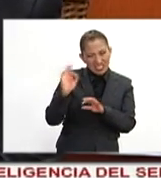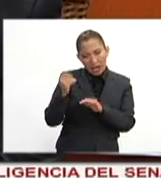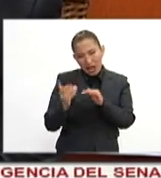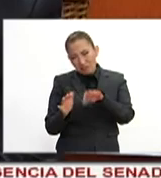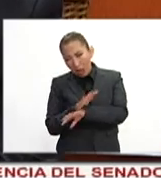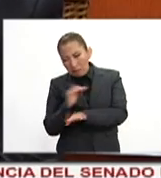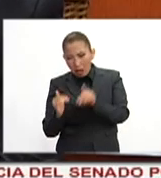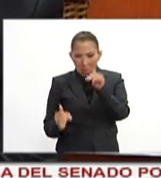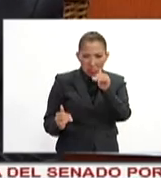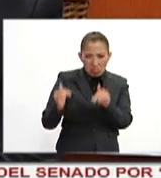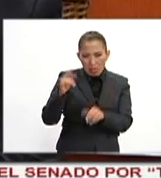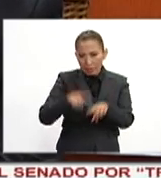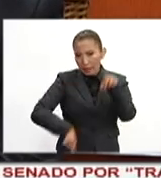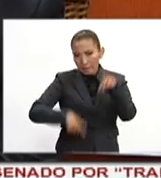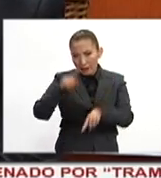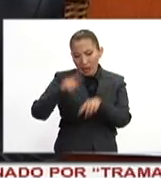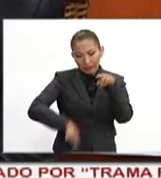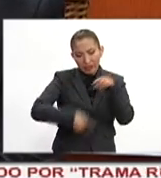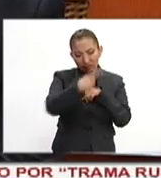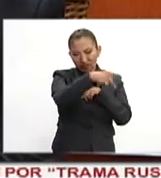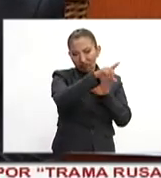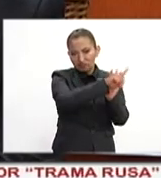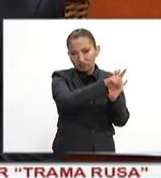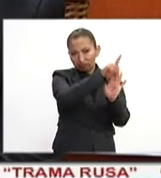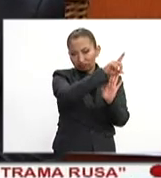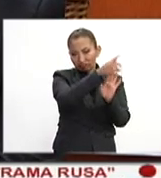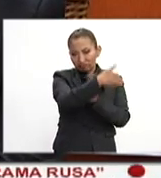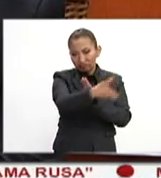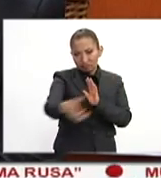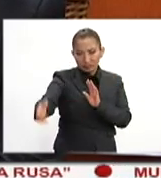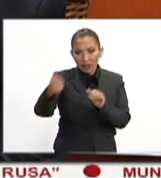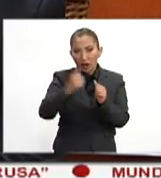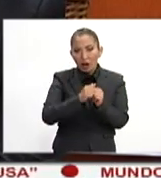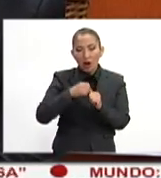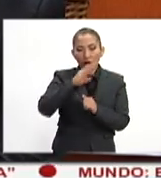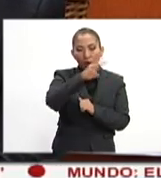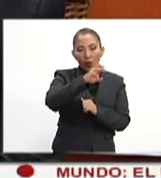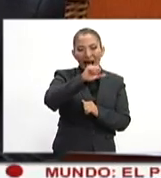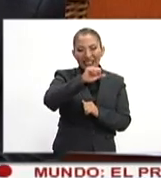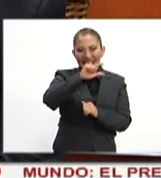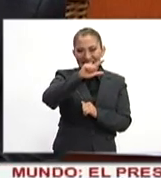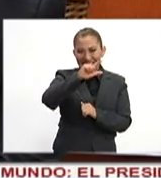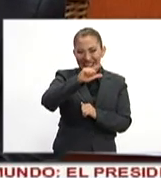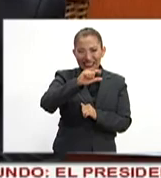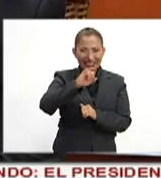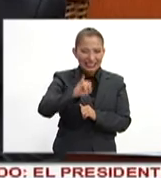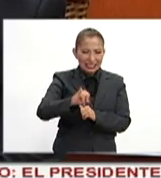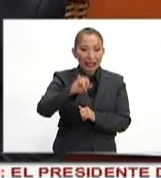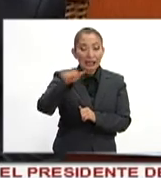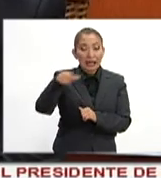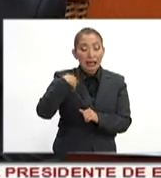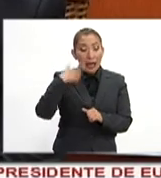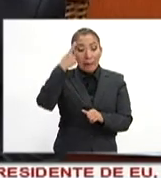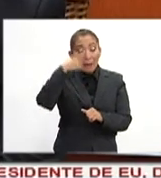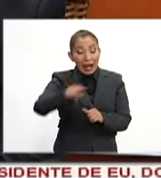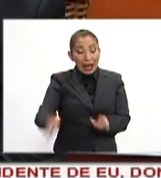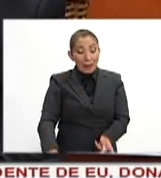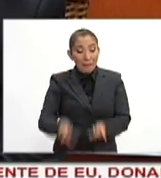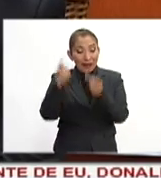variar con los números que publica el Departamento de Agricultura a través del WASDI, El acceso que nos están dando para el